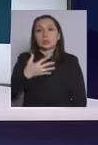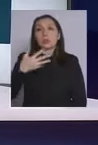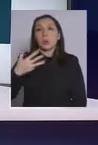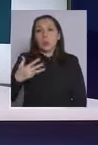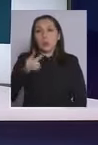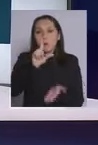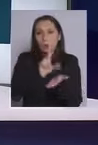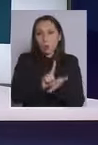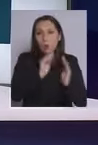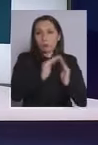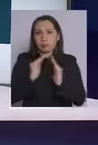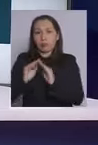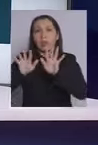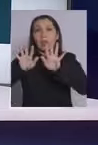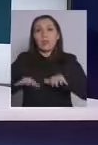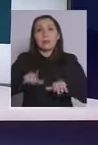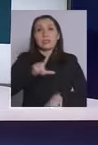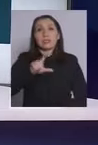recintos con